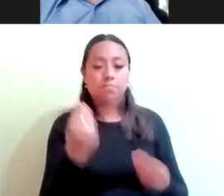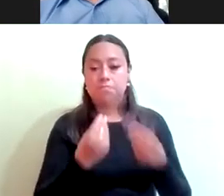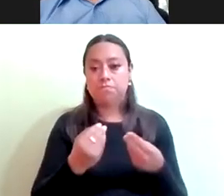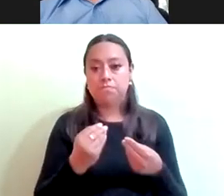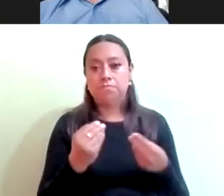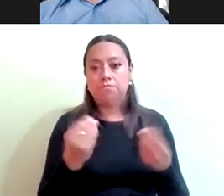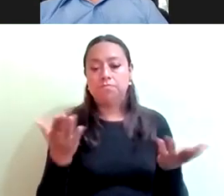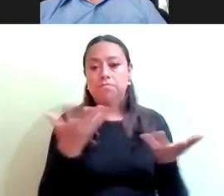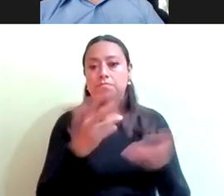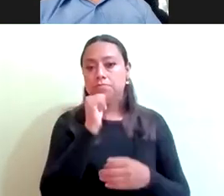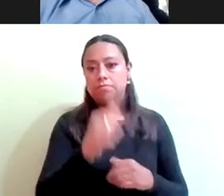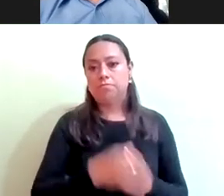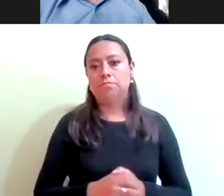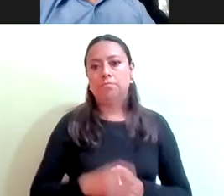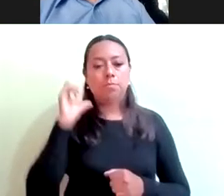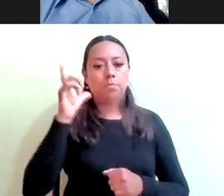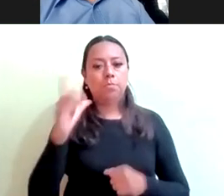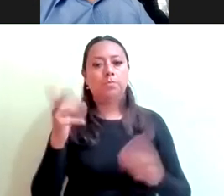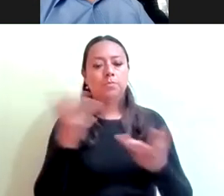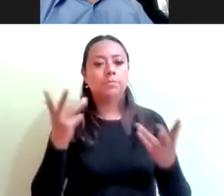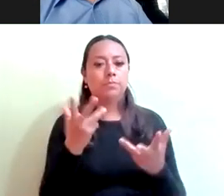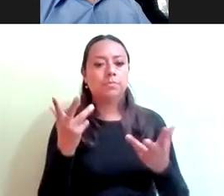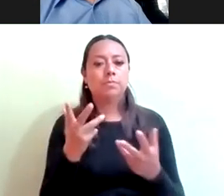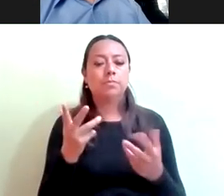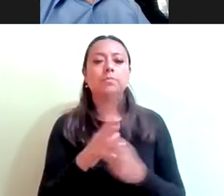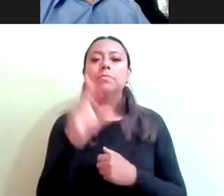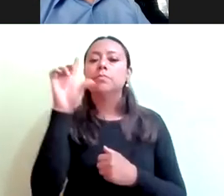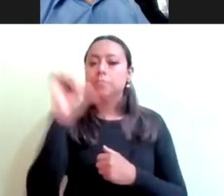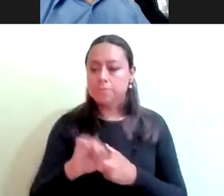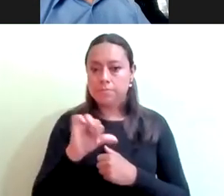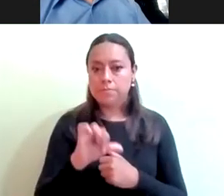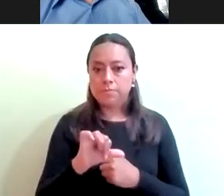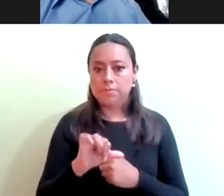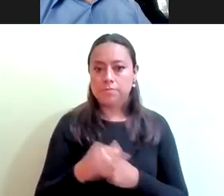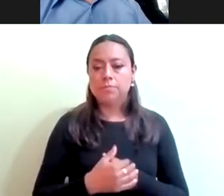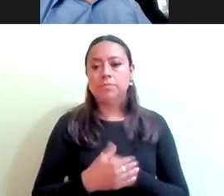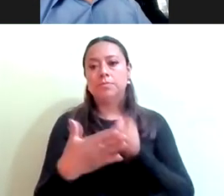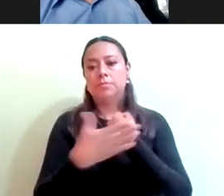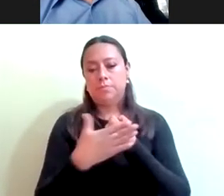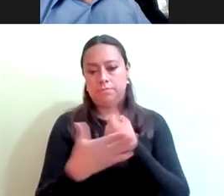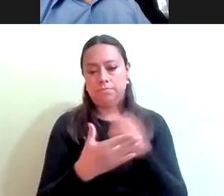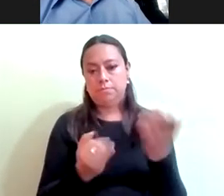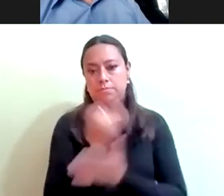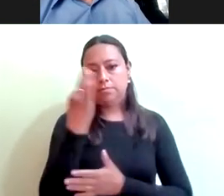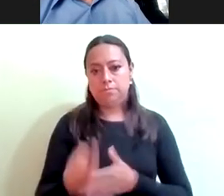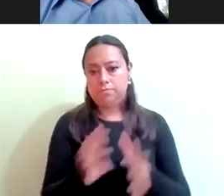de hoy, la hagan entre el día de hoy y el día en el que se conozca el dictamen en el Pleno en un periodo